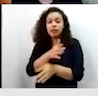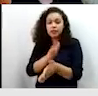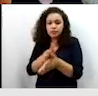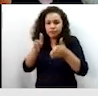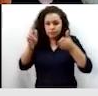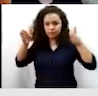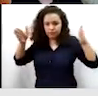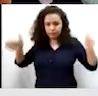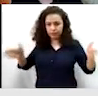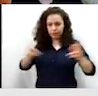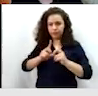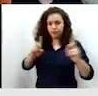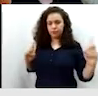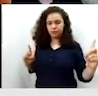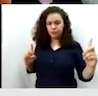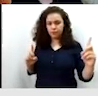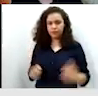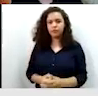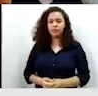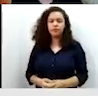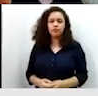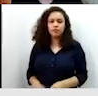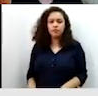la distancia entre las personas.